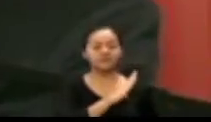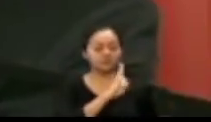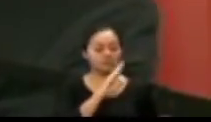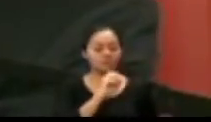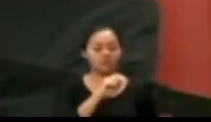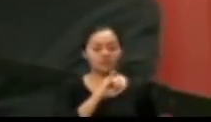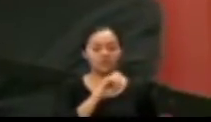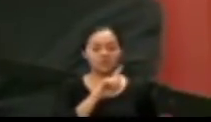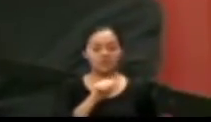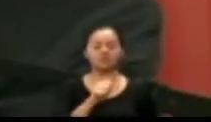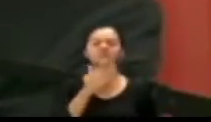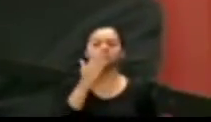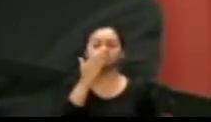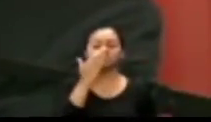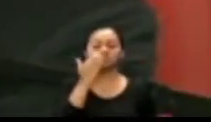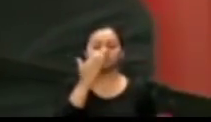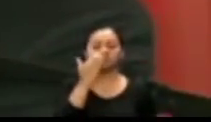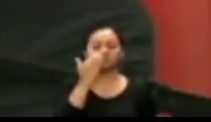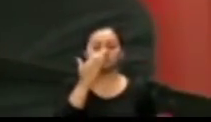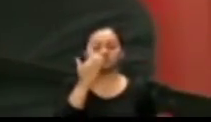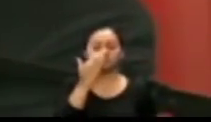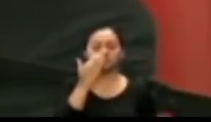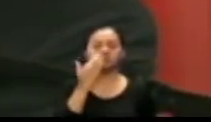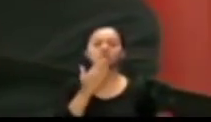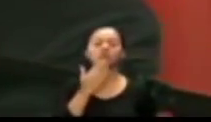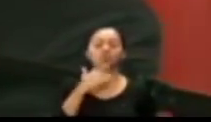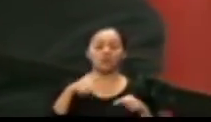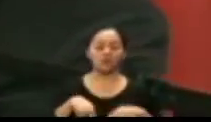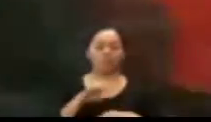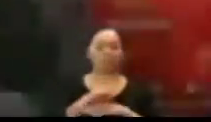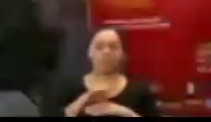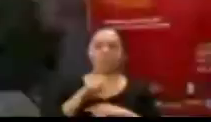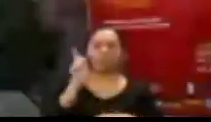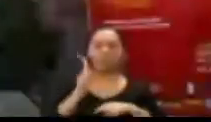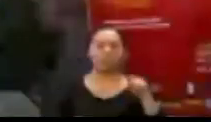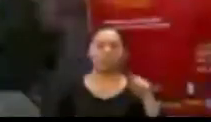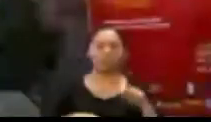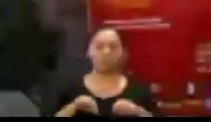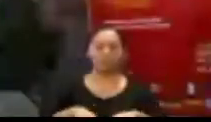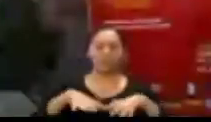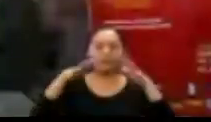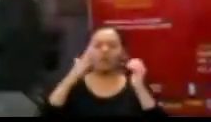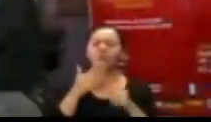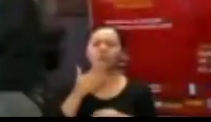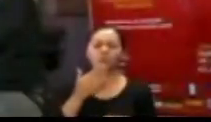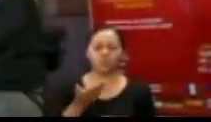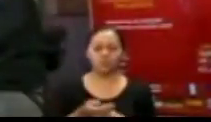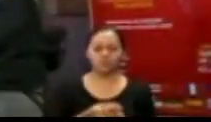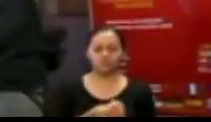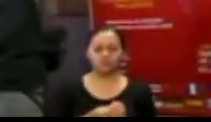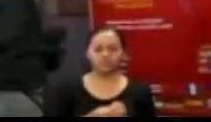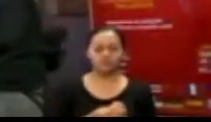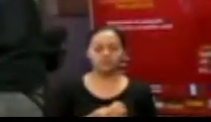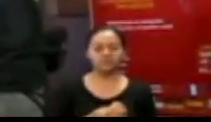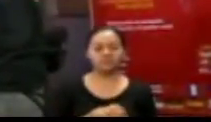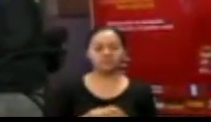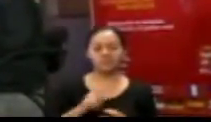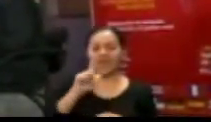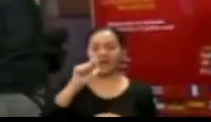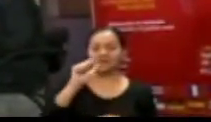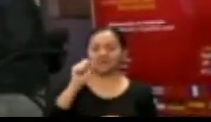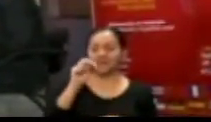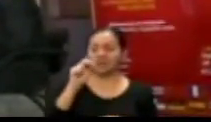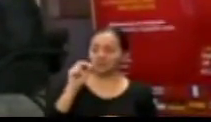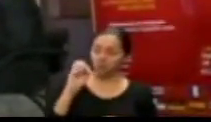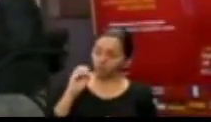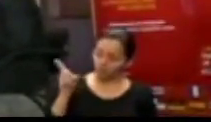¿cómo hacer aquí en Ecuador que esa rana no se queme a fuego lento? Bueno, o sea, Alessandro lo ha dicho y con mucha